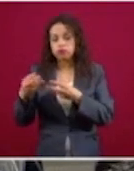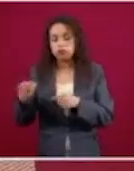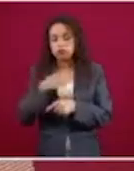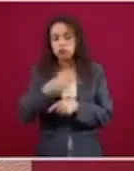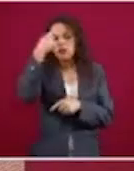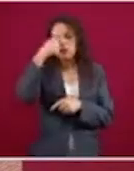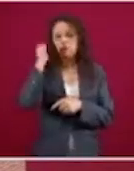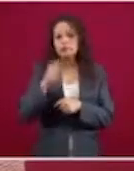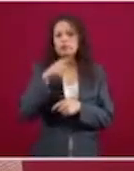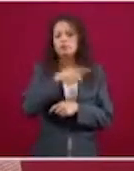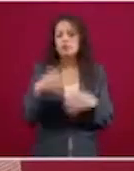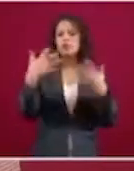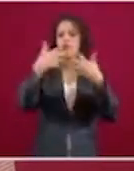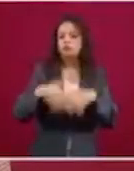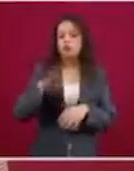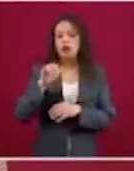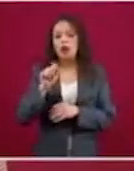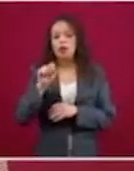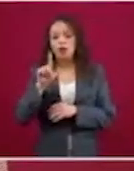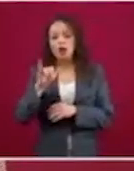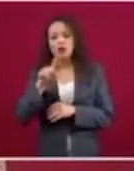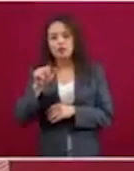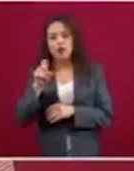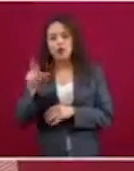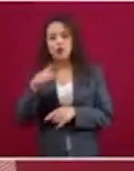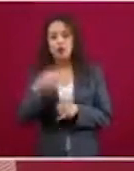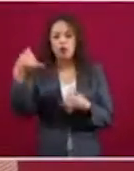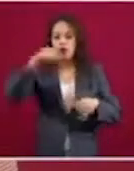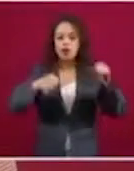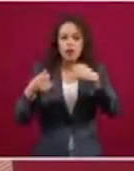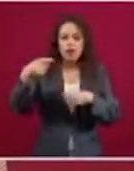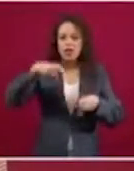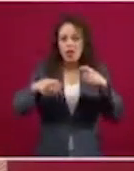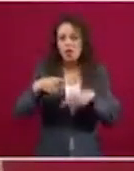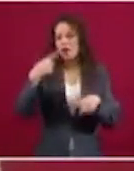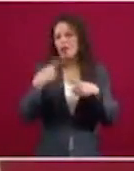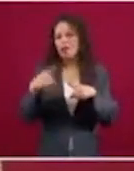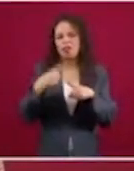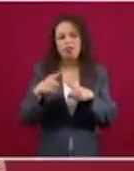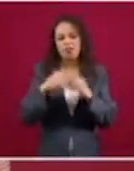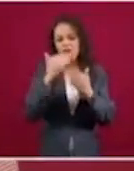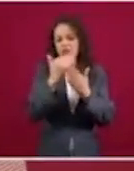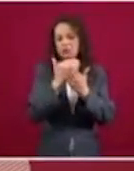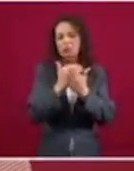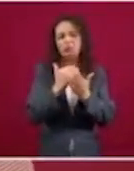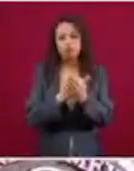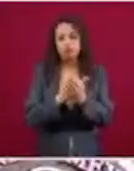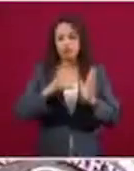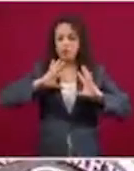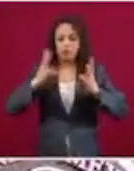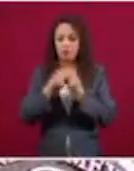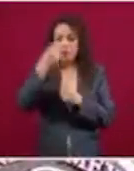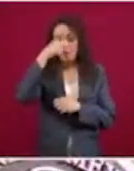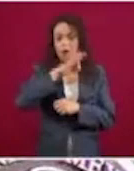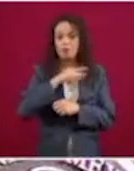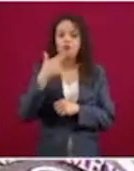catalizadores, productos químicos, las normativas, todo lo que lleva una refinería, pues